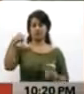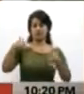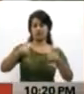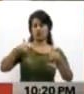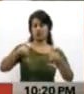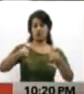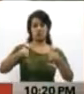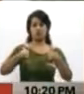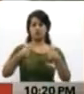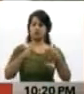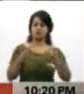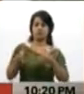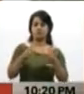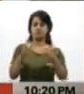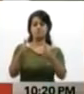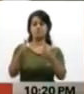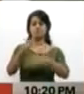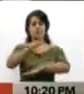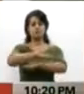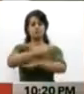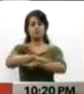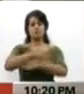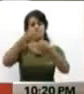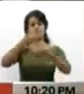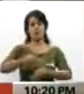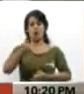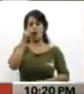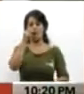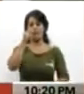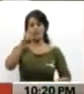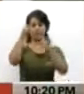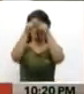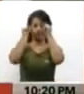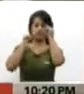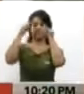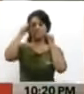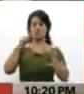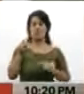va a torcer el rumbo de la conducta recta de padrino de un soldado ejemplar de esta patria.